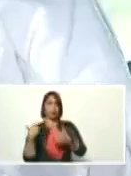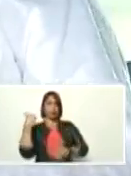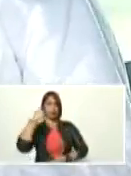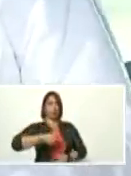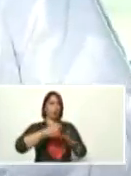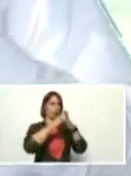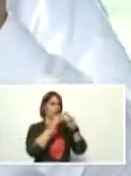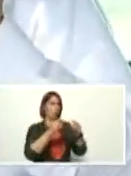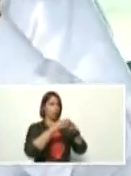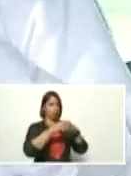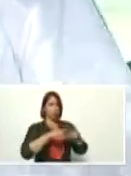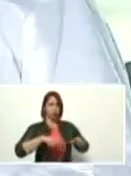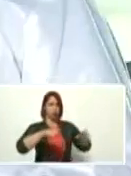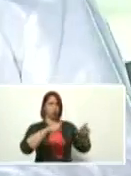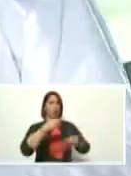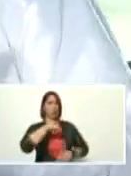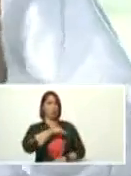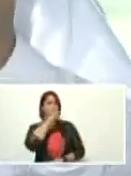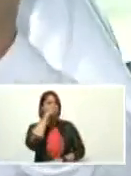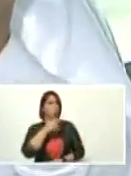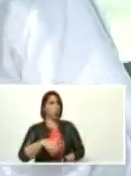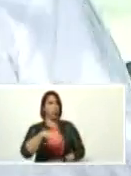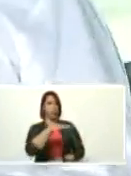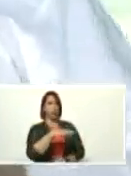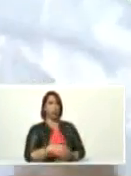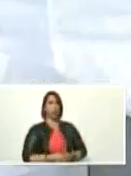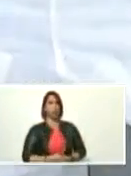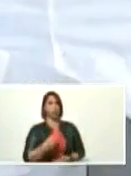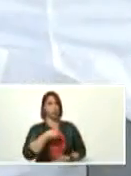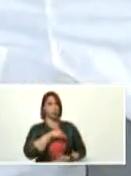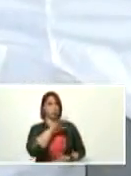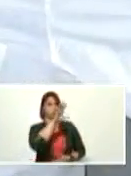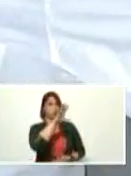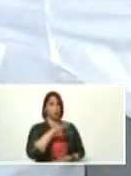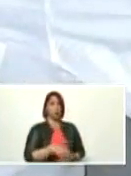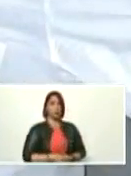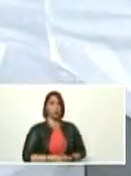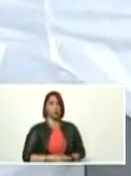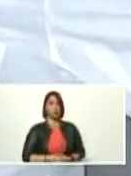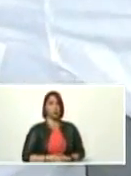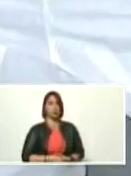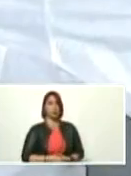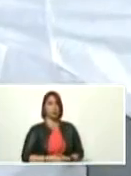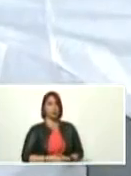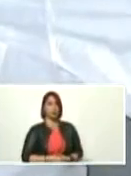todos los terrenos de nuestro pueblo, de nuestro país,